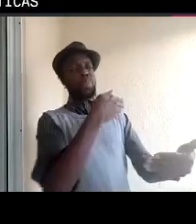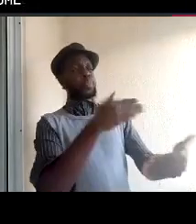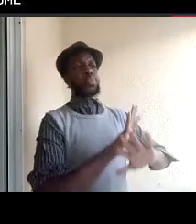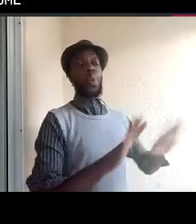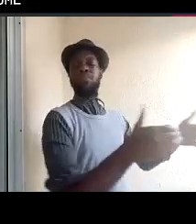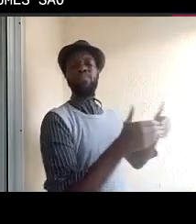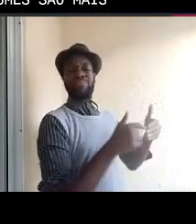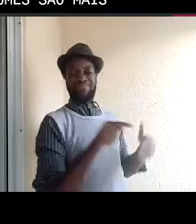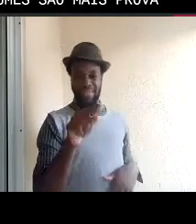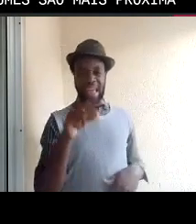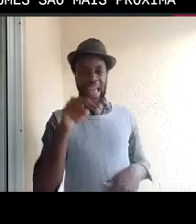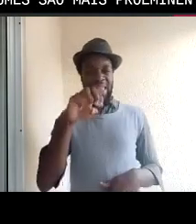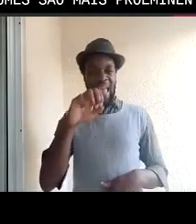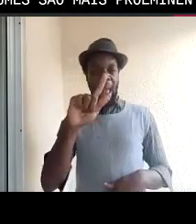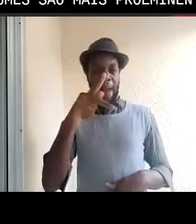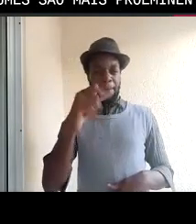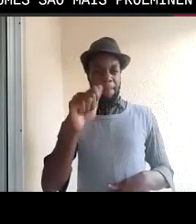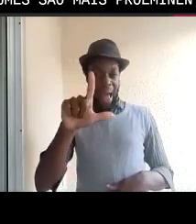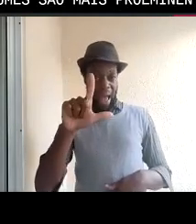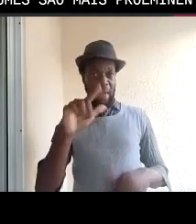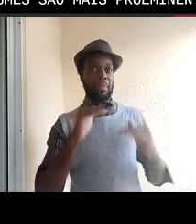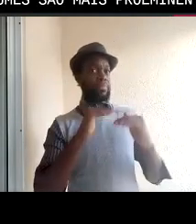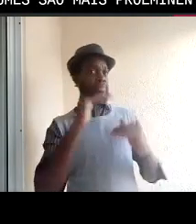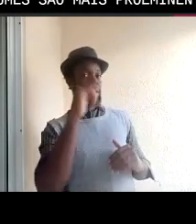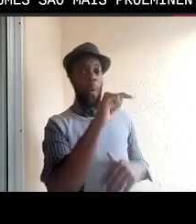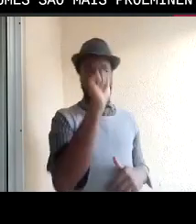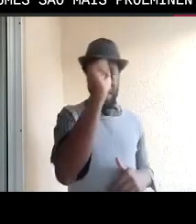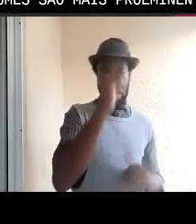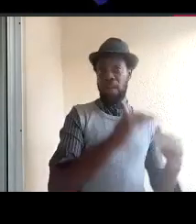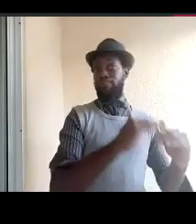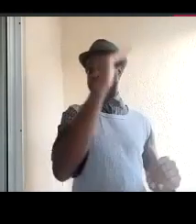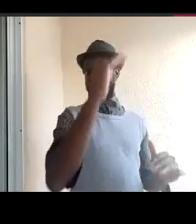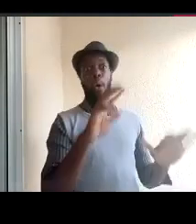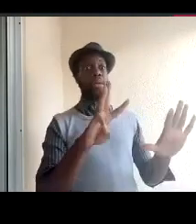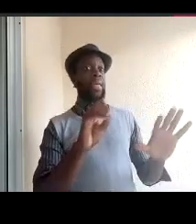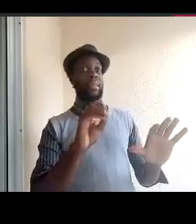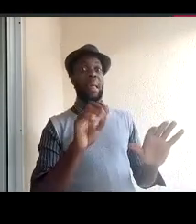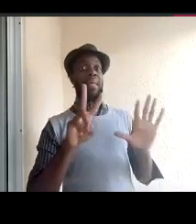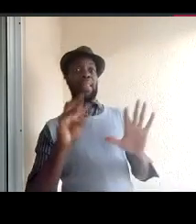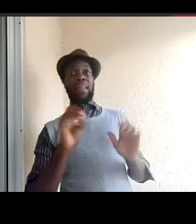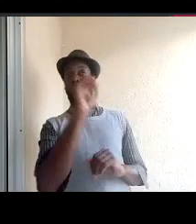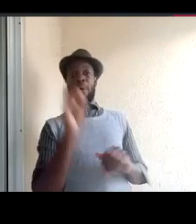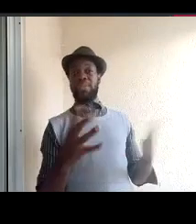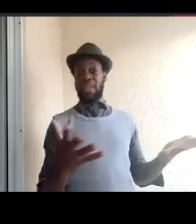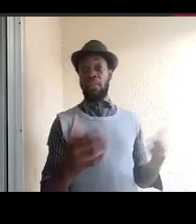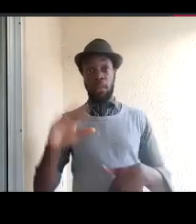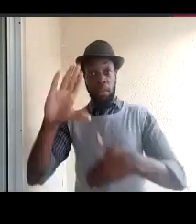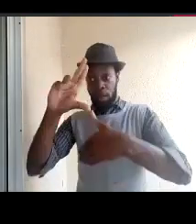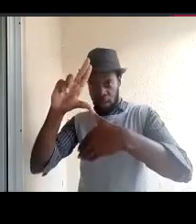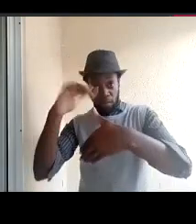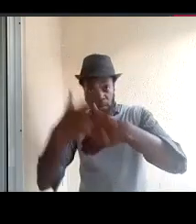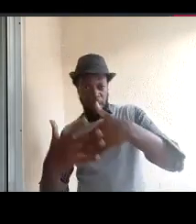con un 73%, en la India con un 80%, y en América Latina y el Caribe entre el 59 y